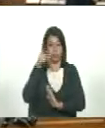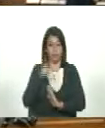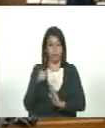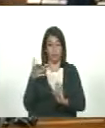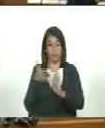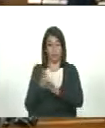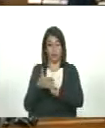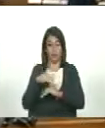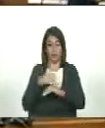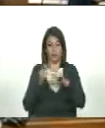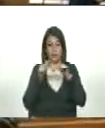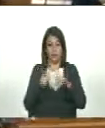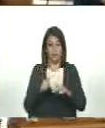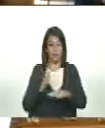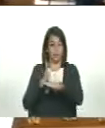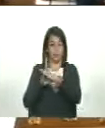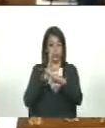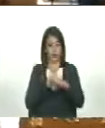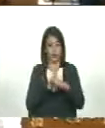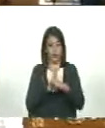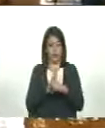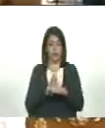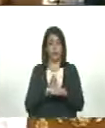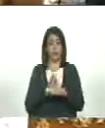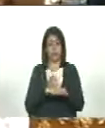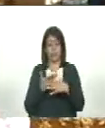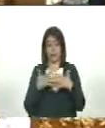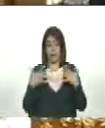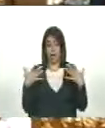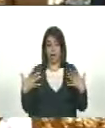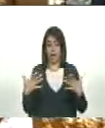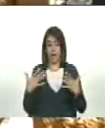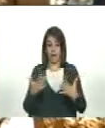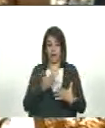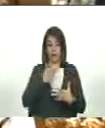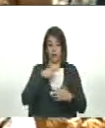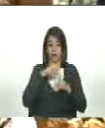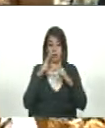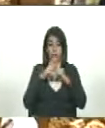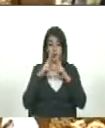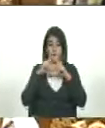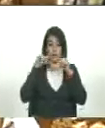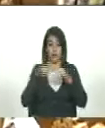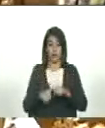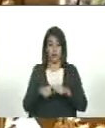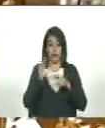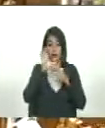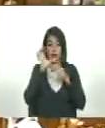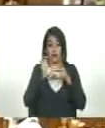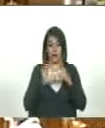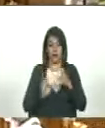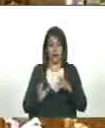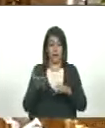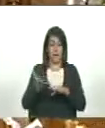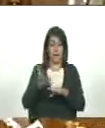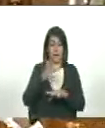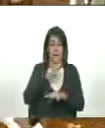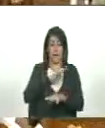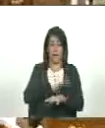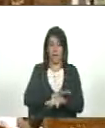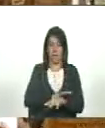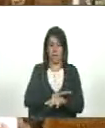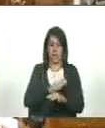que significa un bloqueo de la naturaleza que hemos conocido y que los caracteriza como uno de los más